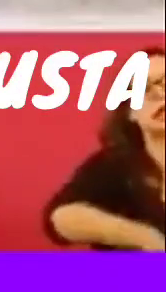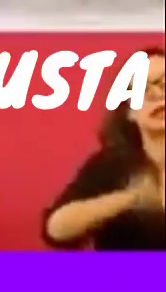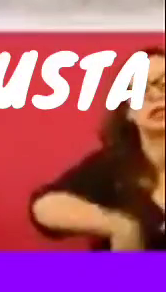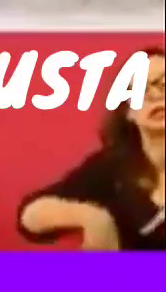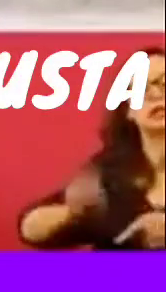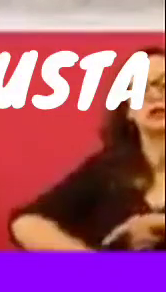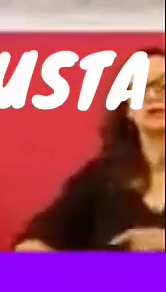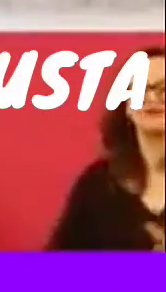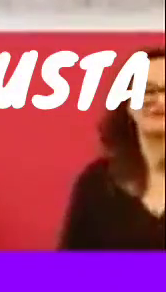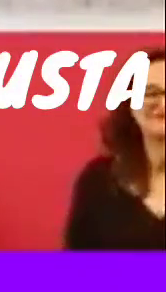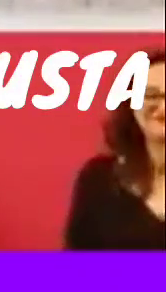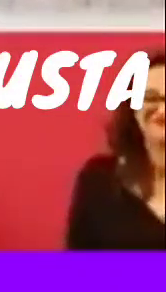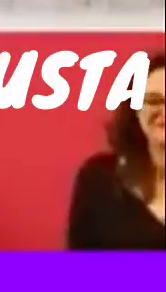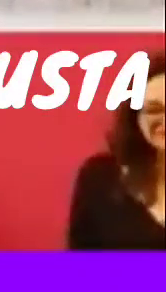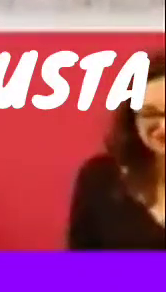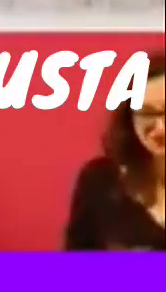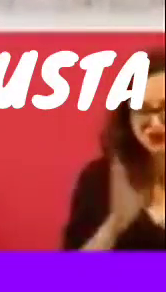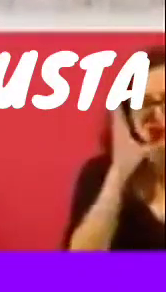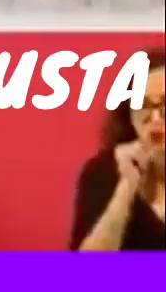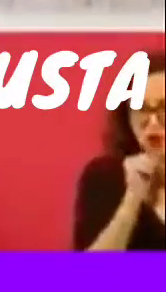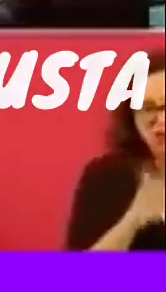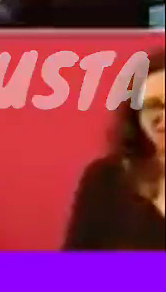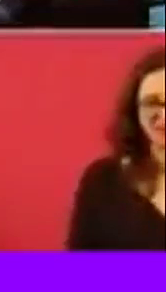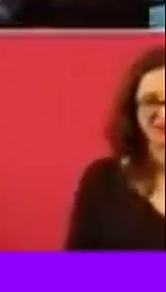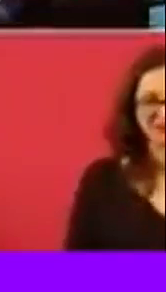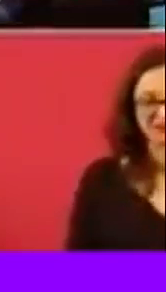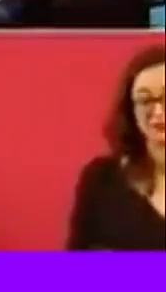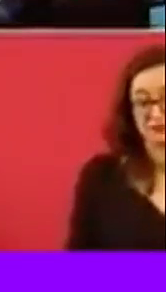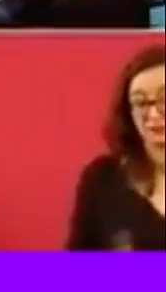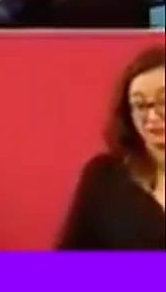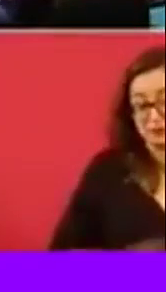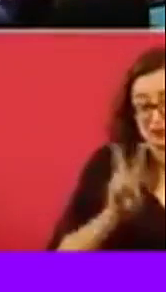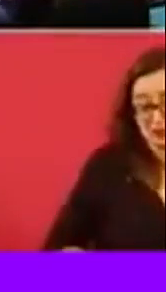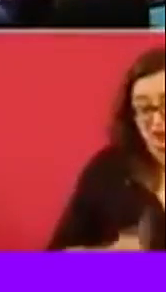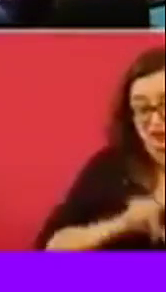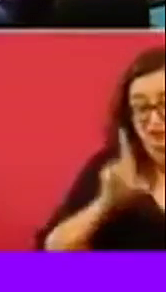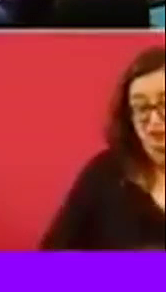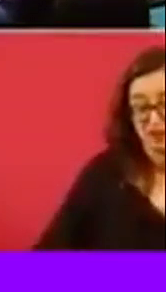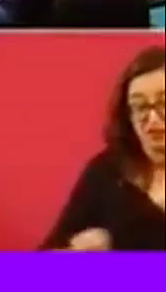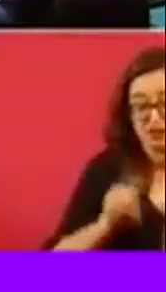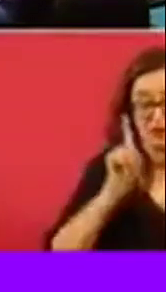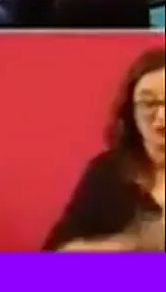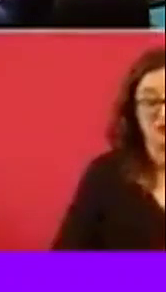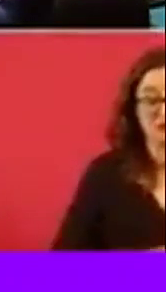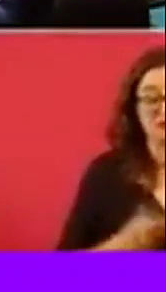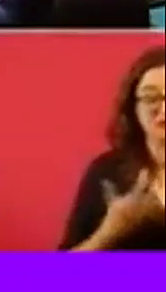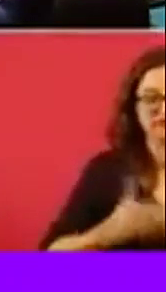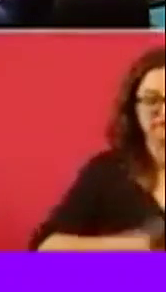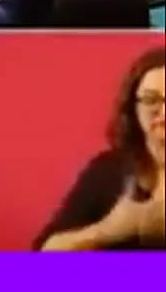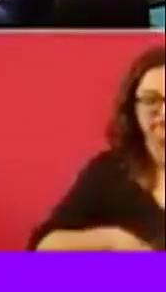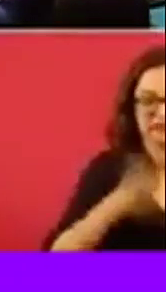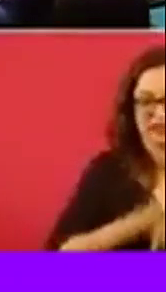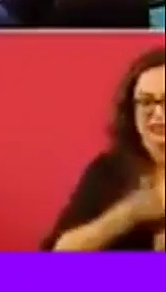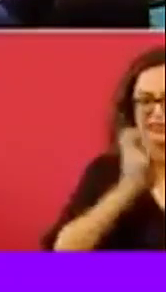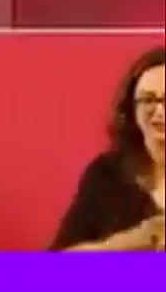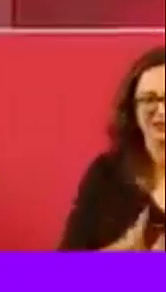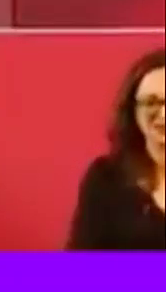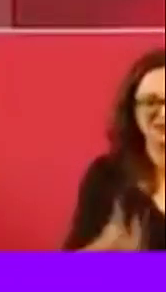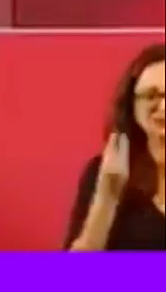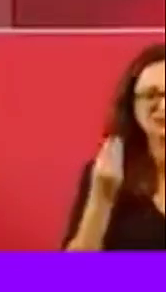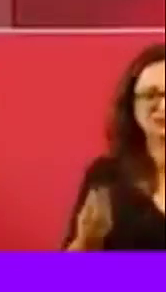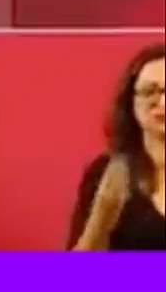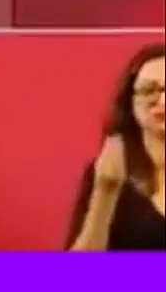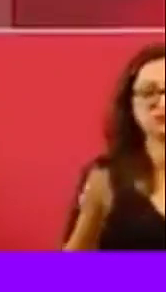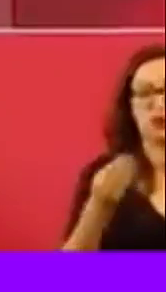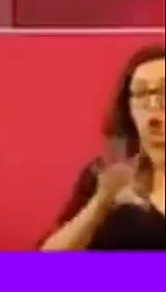presidencial, ya en los estados del norte no producirán más cerveza. Dice López Obrador que se vayan al sur,